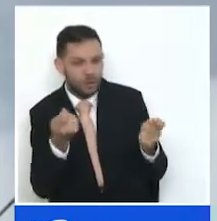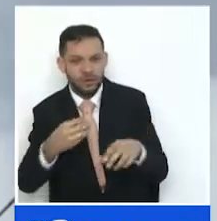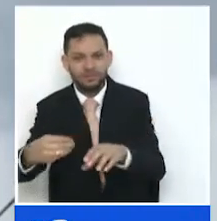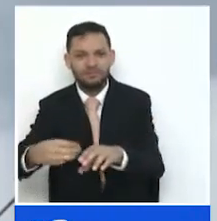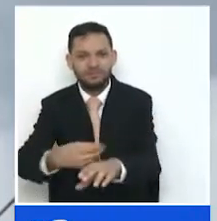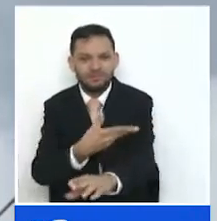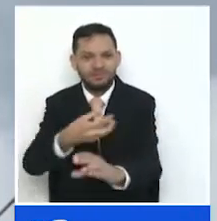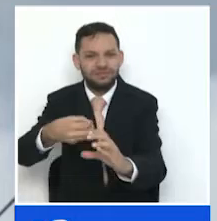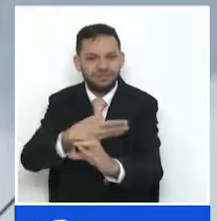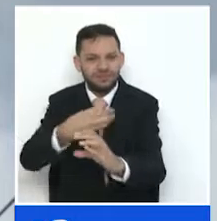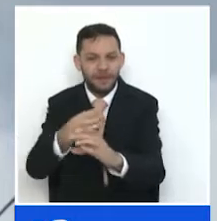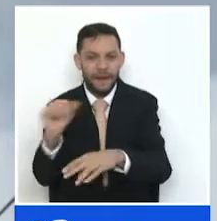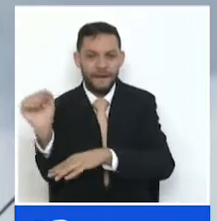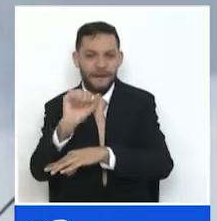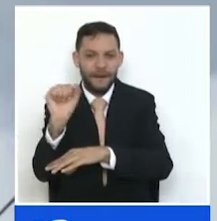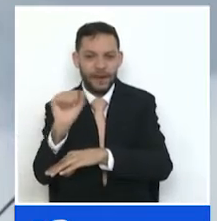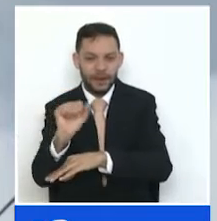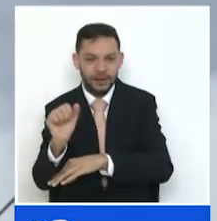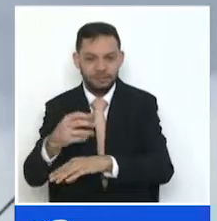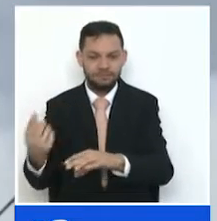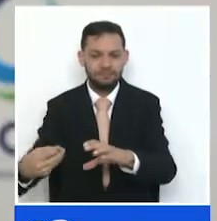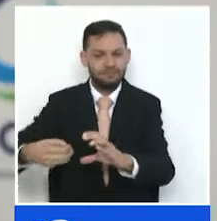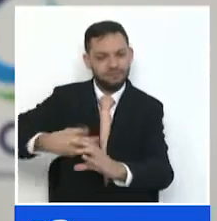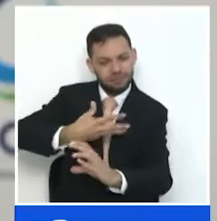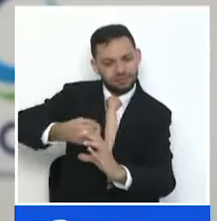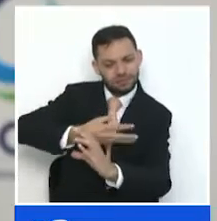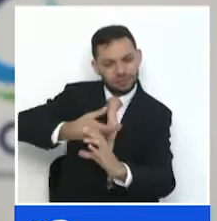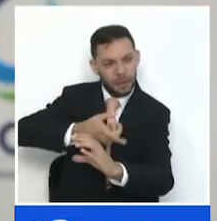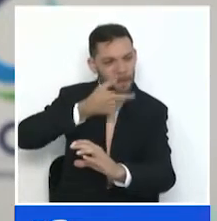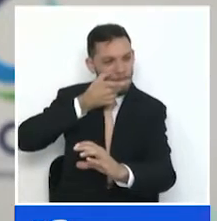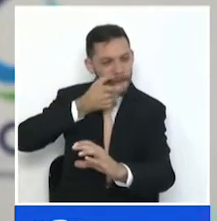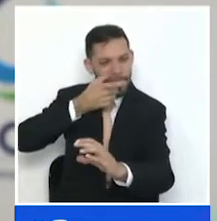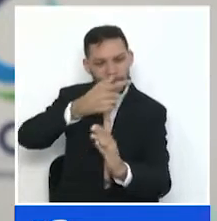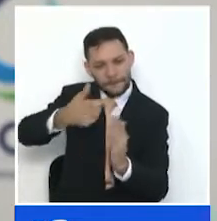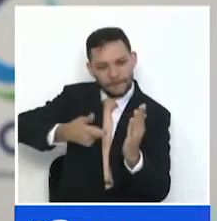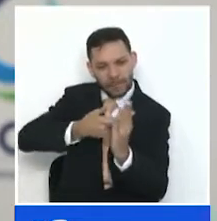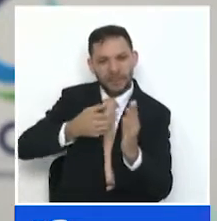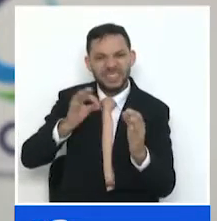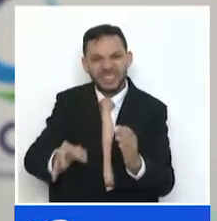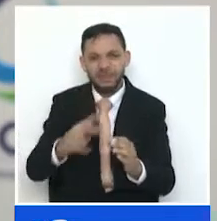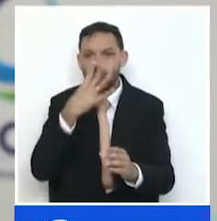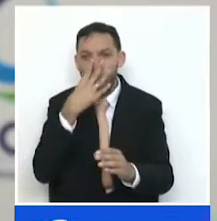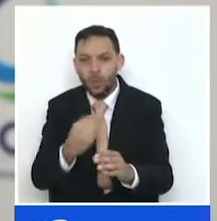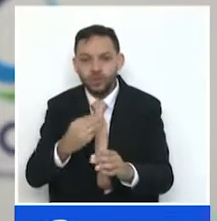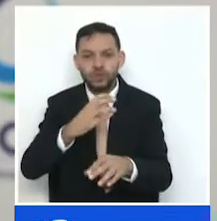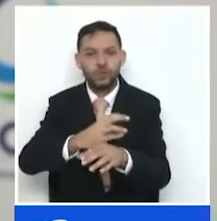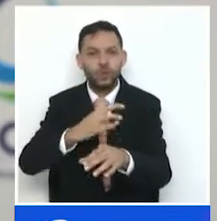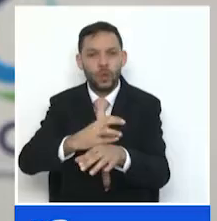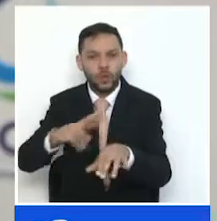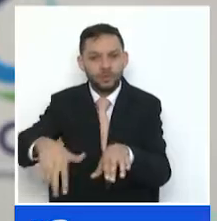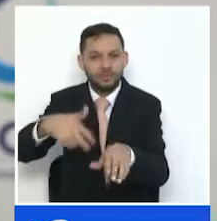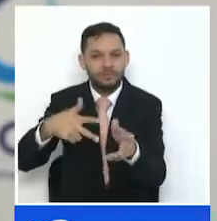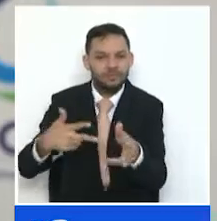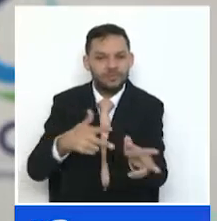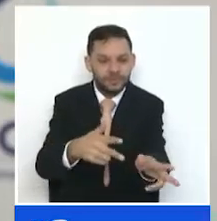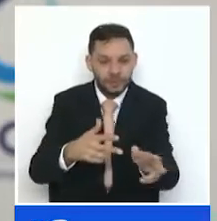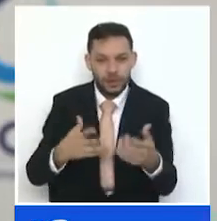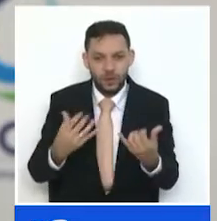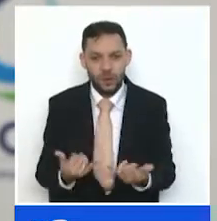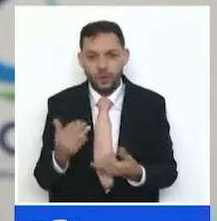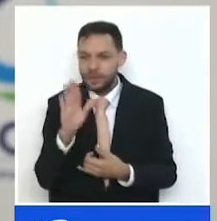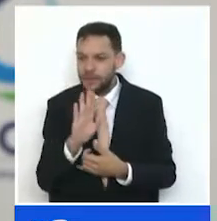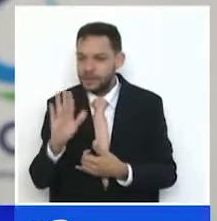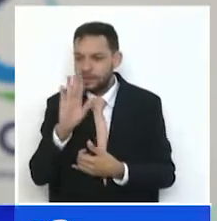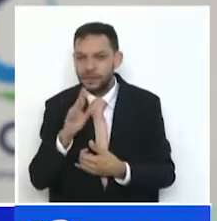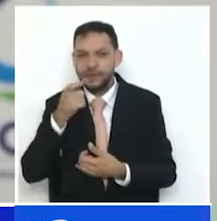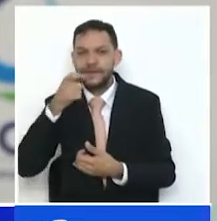móviles a vehículos particulares y de servicio público. Actualmente se han realizado en el departamento más de 12